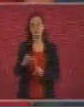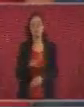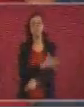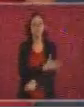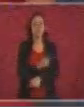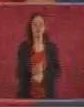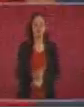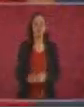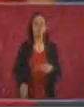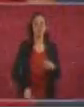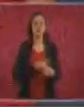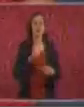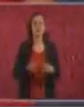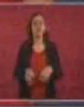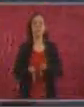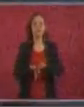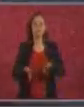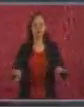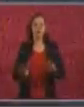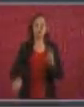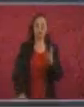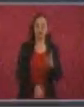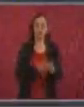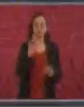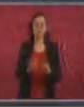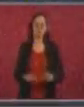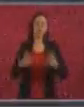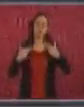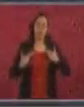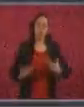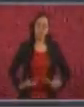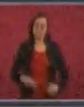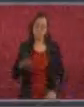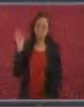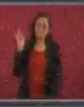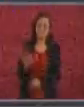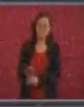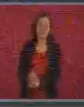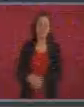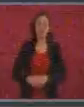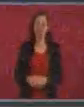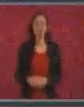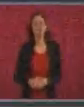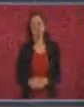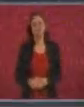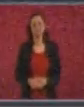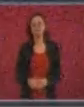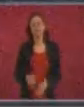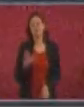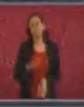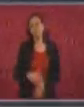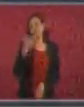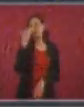empresarios. O sea, ¿de dónde va a partir? Si él no lo pide, ¿o quién va a resultar beneficiado